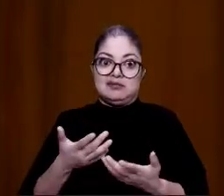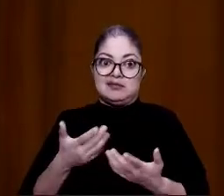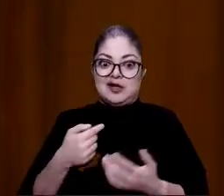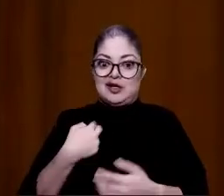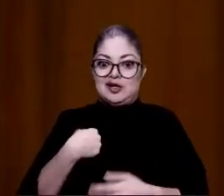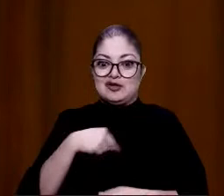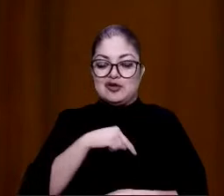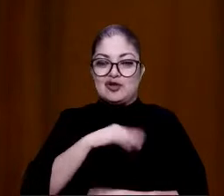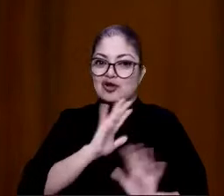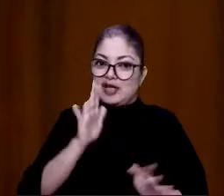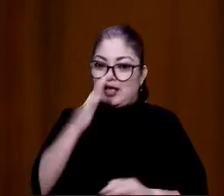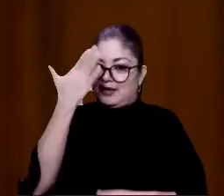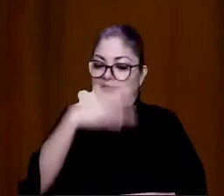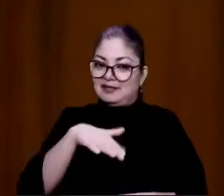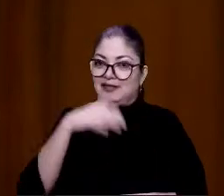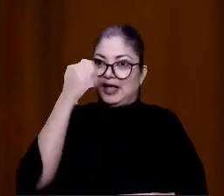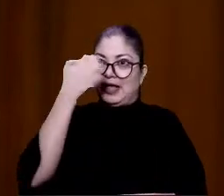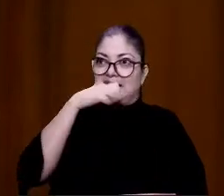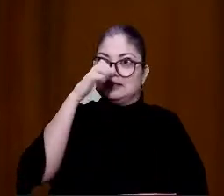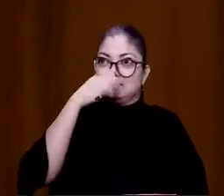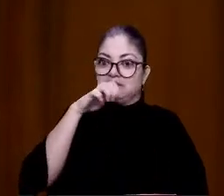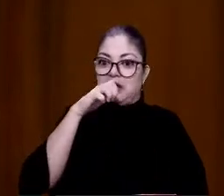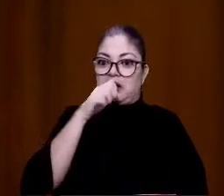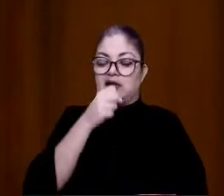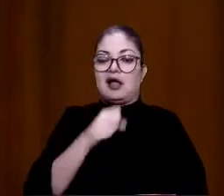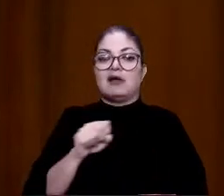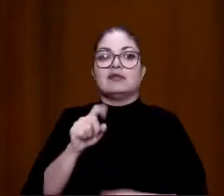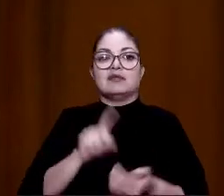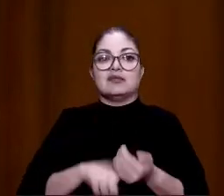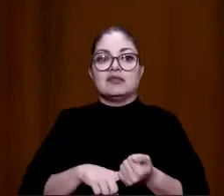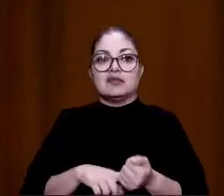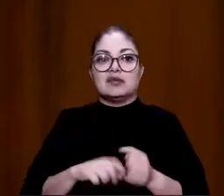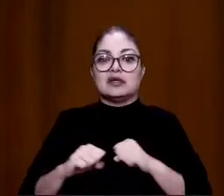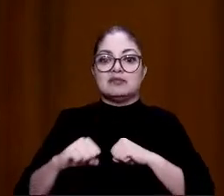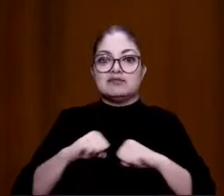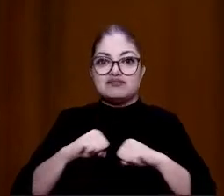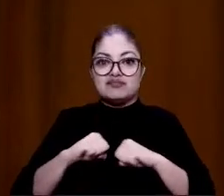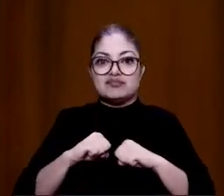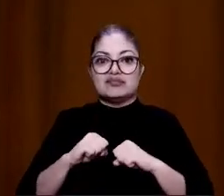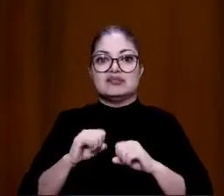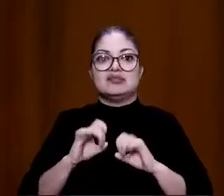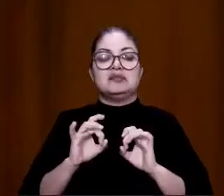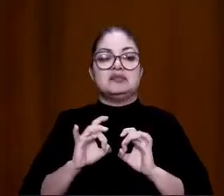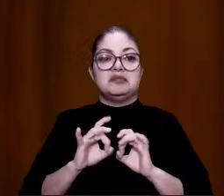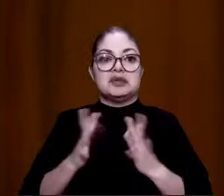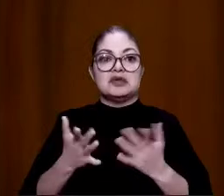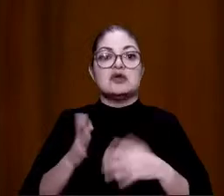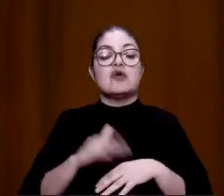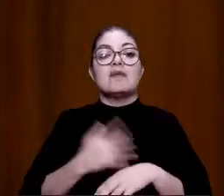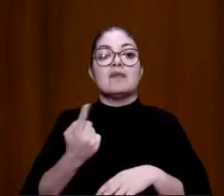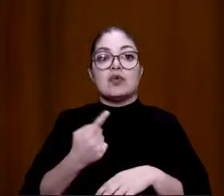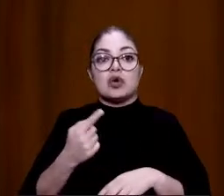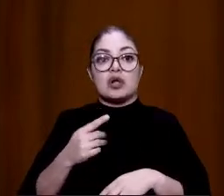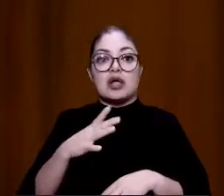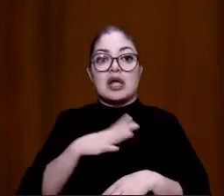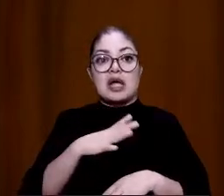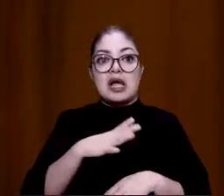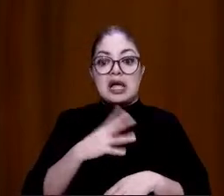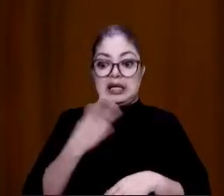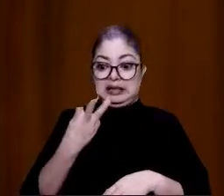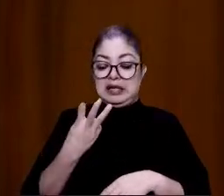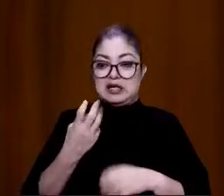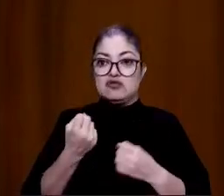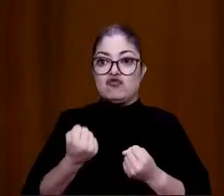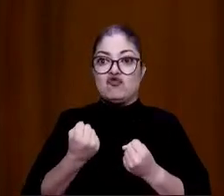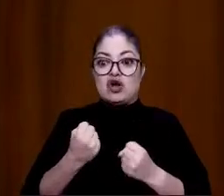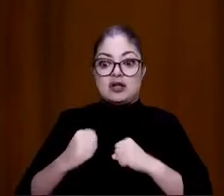vuelto expertos en el tema de la cimentación en sismos, porque nos han tocado 3 sismos muy fuertes y